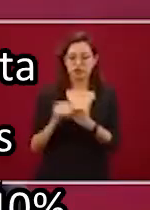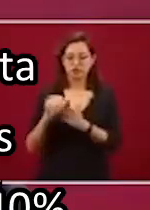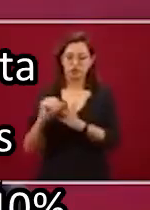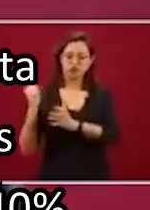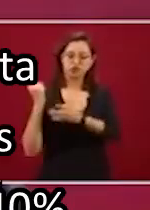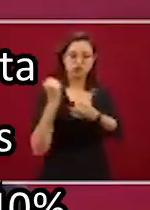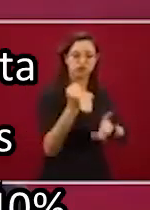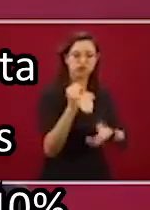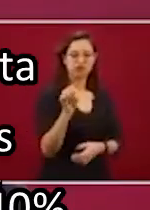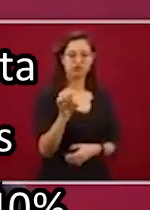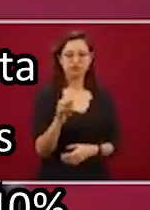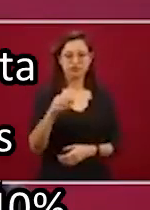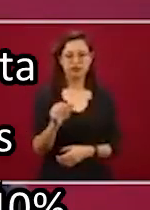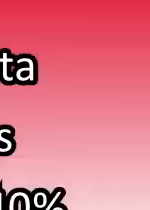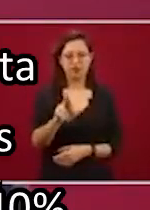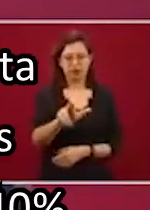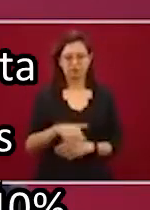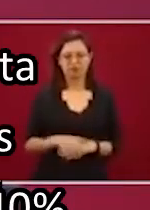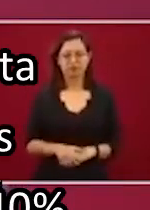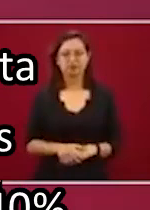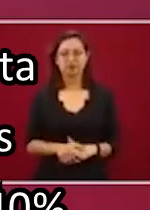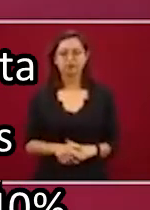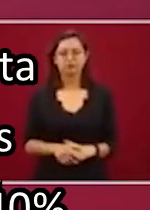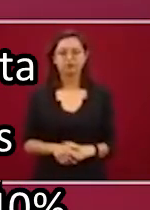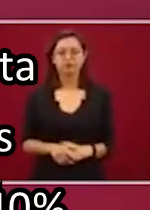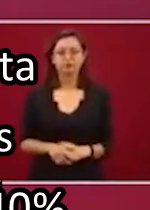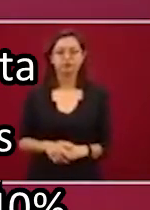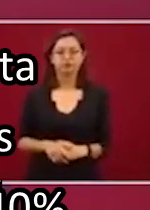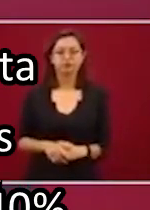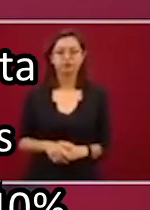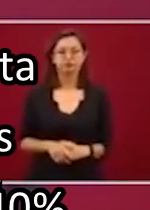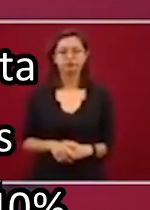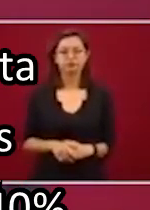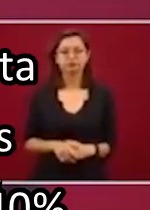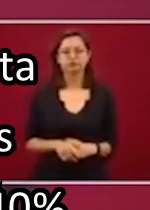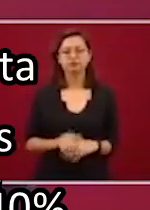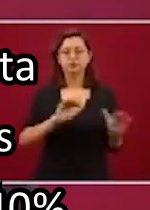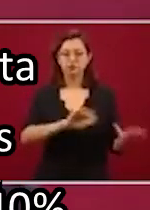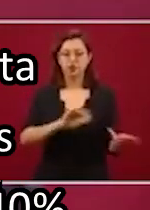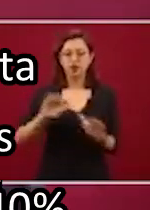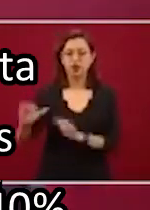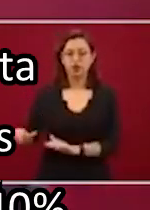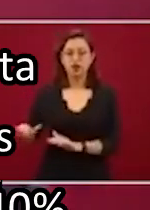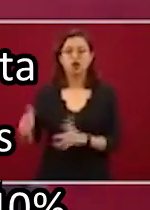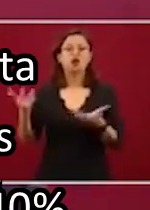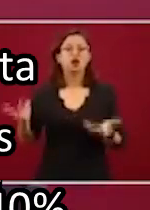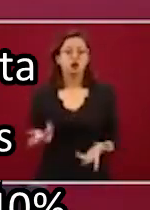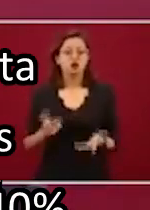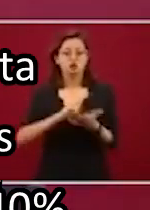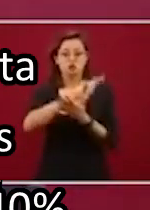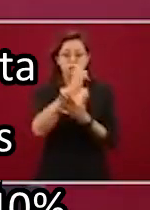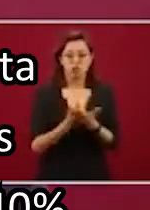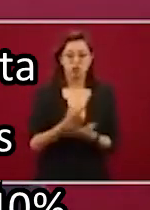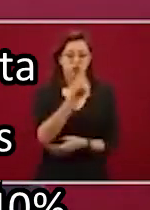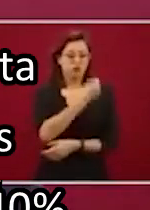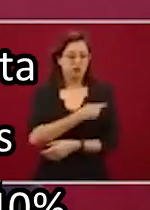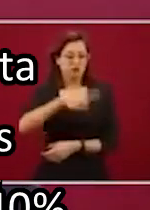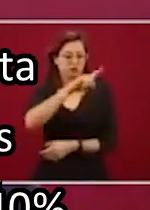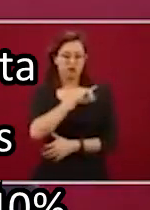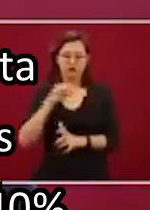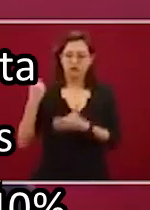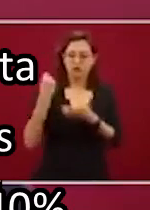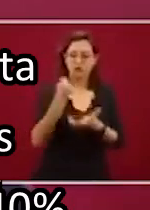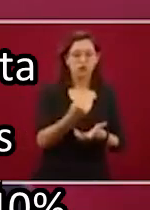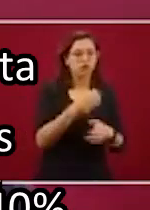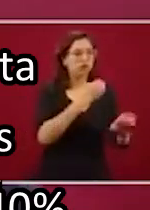Herrera, secretario de Hacienda y Crédito Público, presentó la nueva propuesta con la cual buscarán un incremento en las pensiones de los